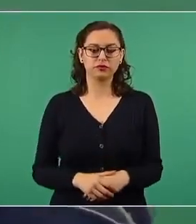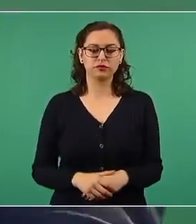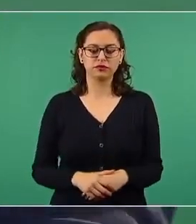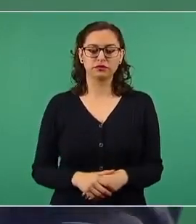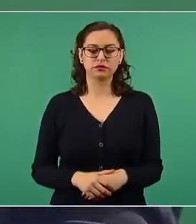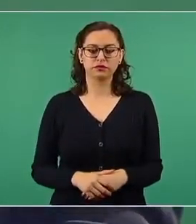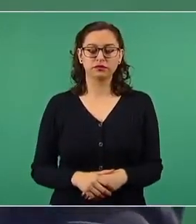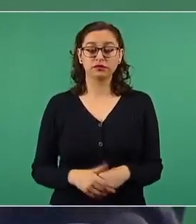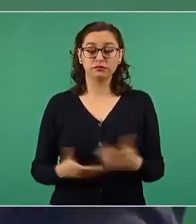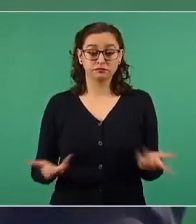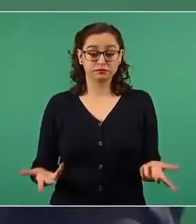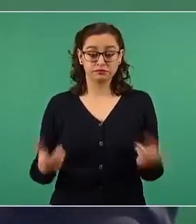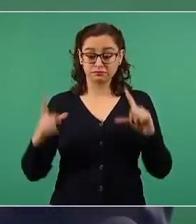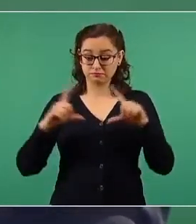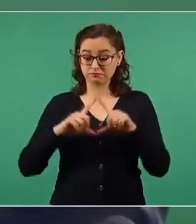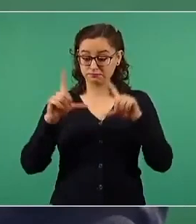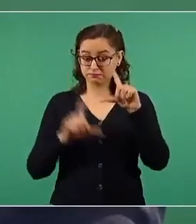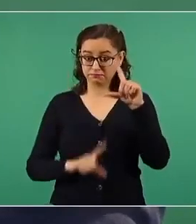tiene